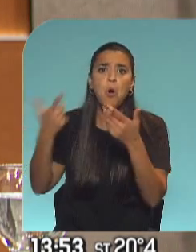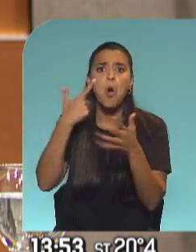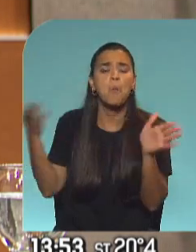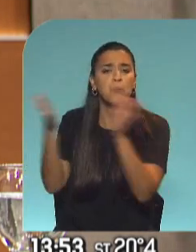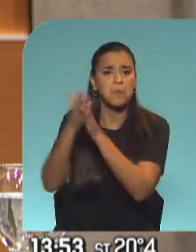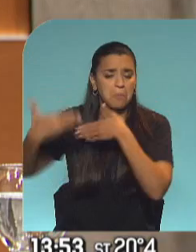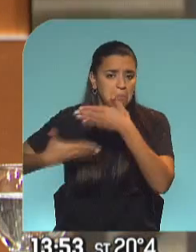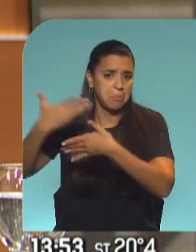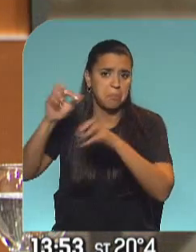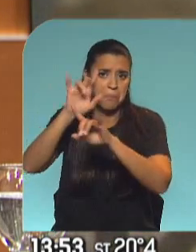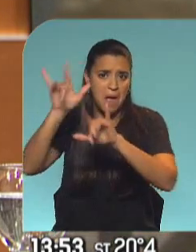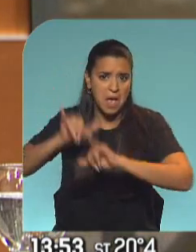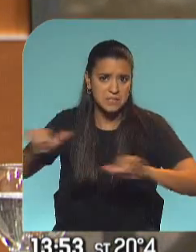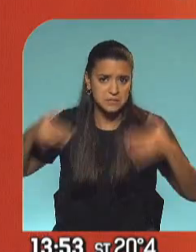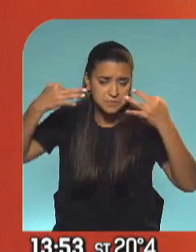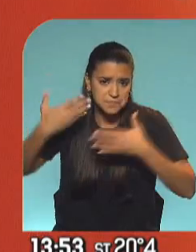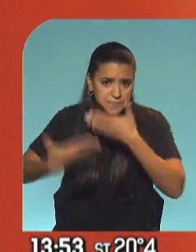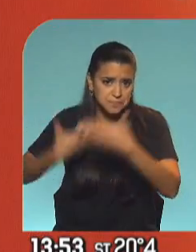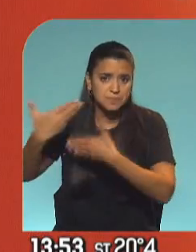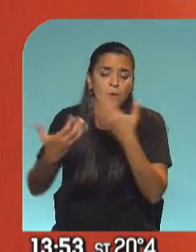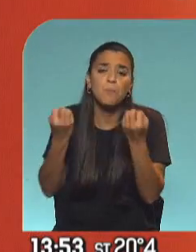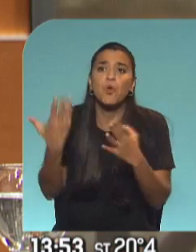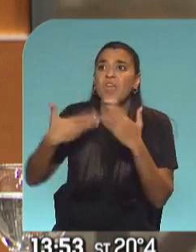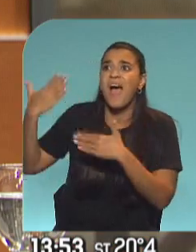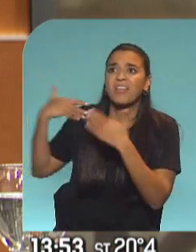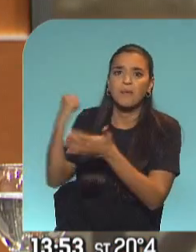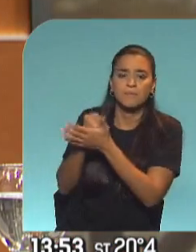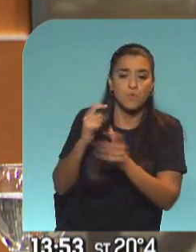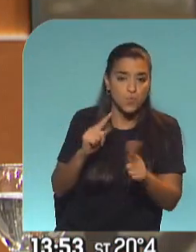manera mucho más pacífica en buena medida porque no tiene este pasado tan triste y tan trágico atrás.